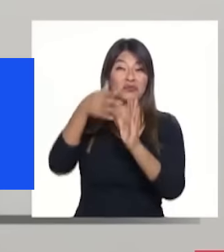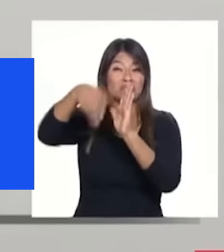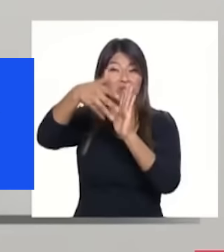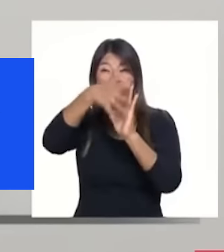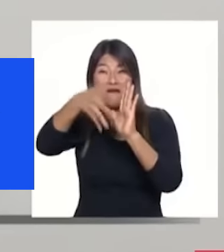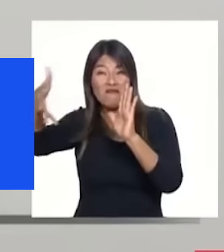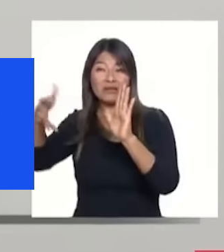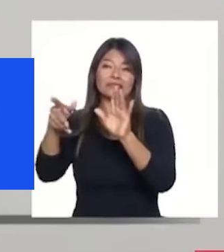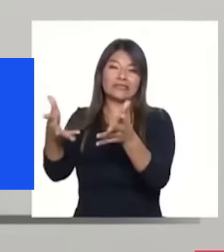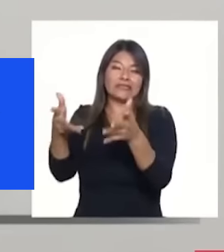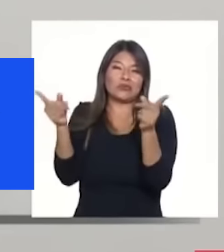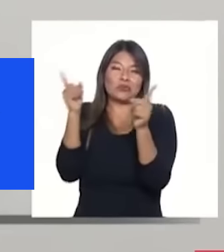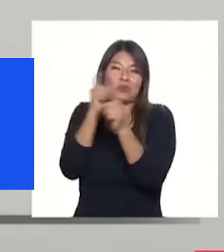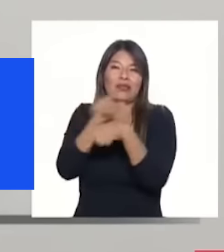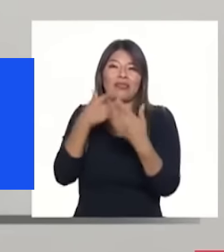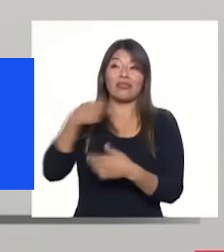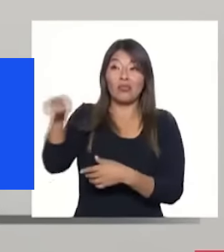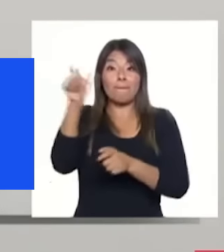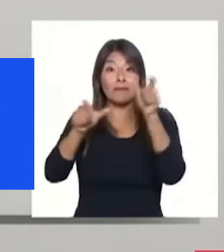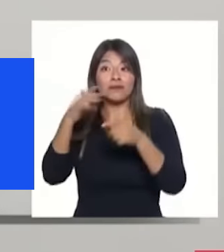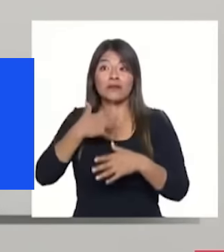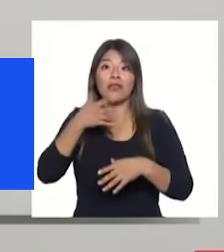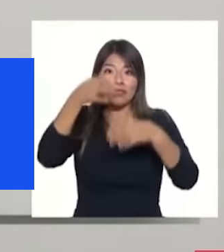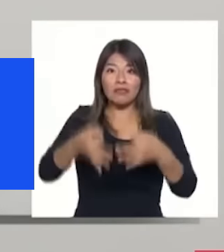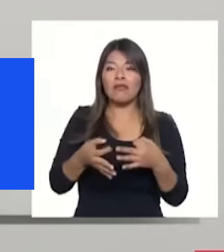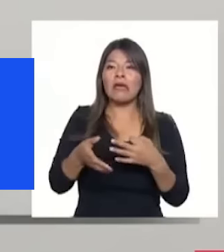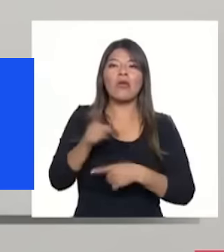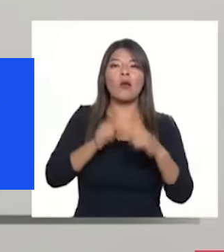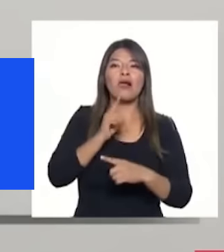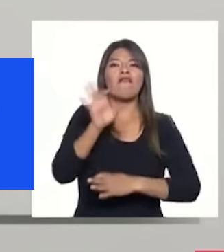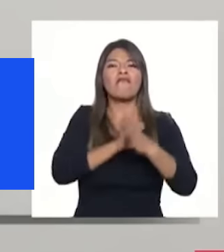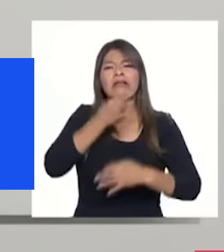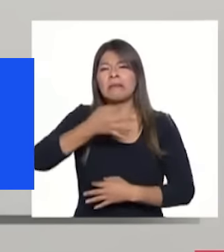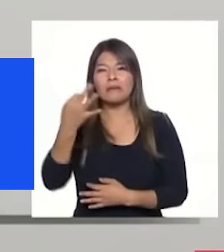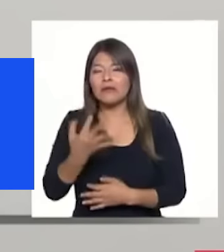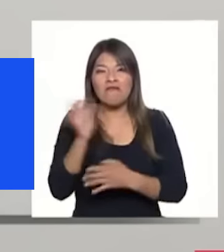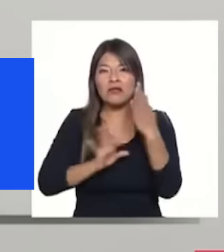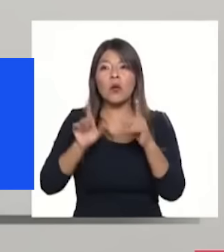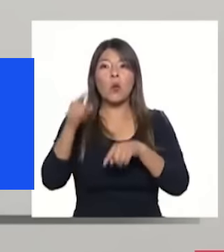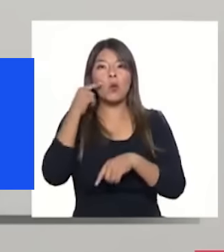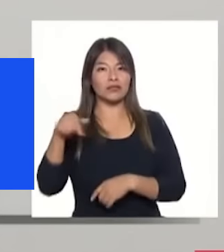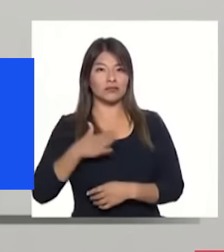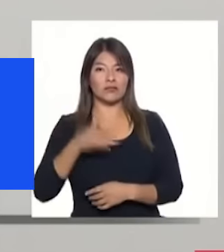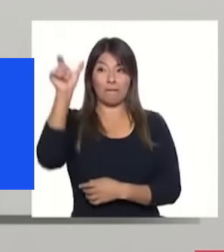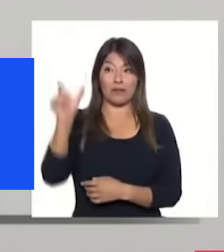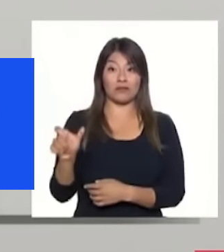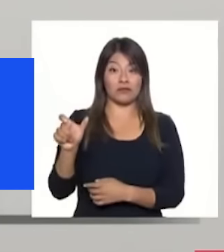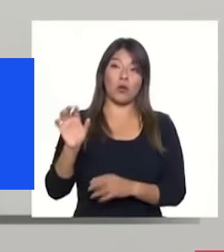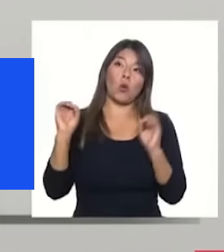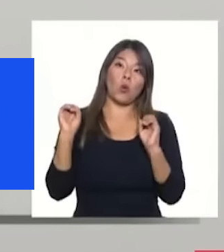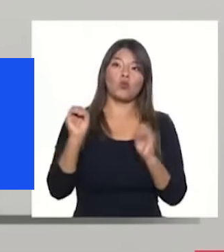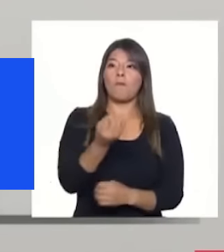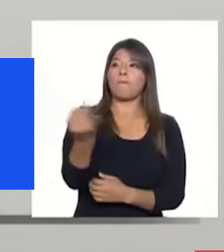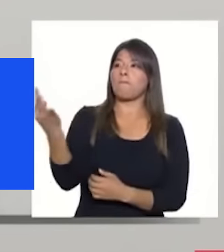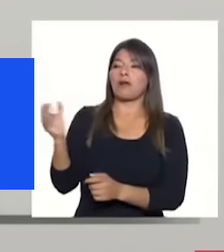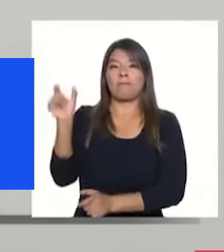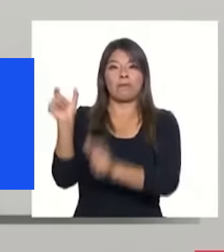falsamente hacer creer a la población de que su primo había intervenido en la contratación de una persona o de varias